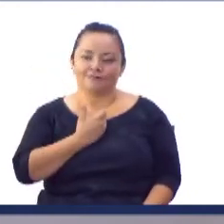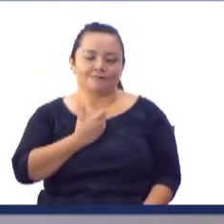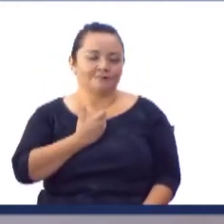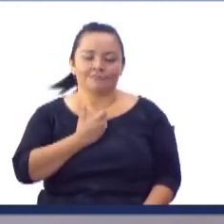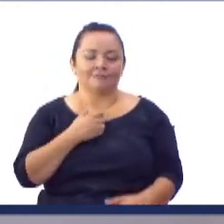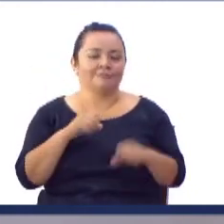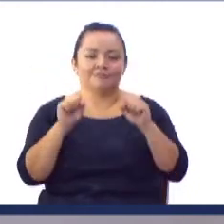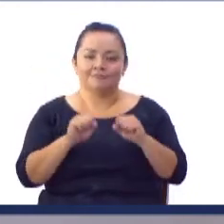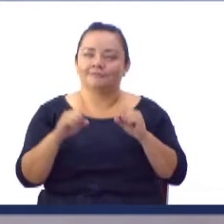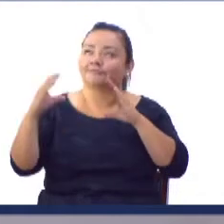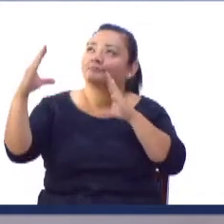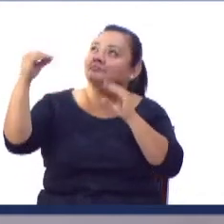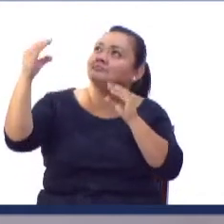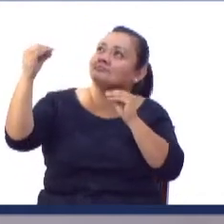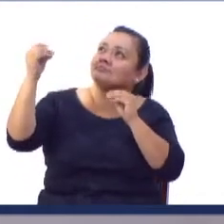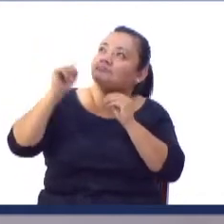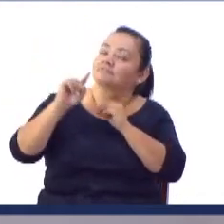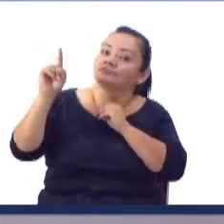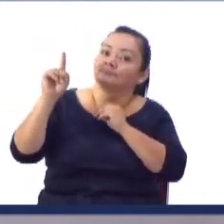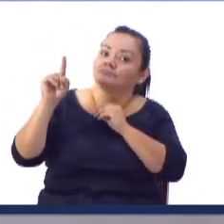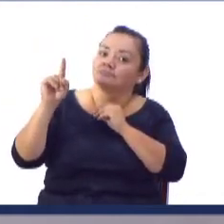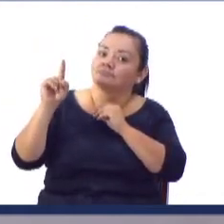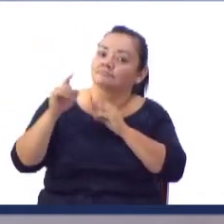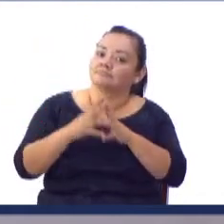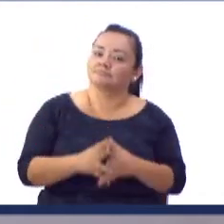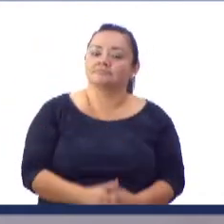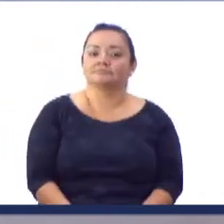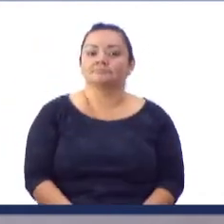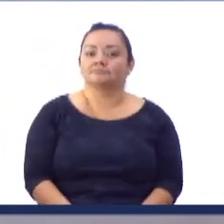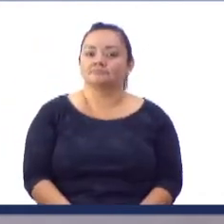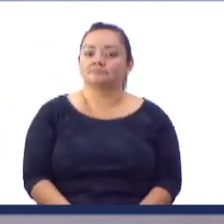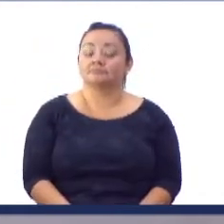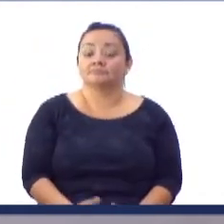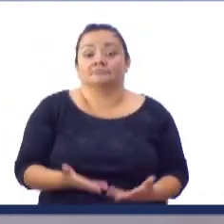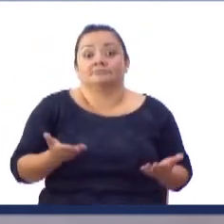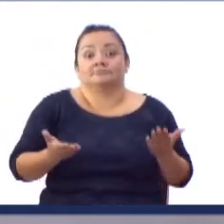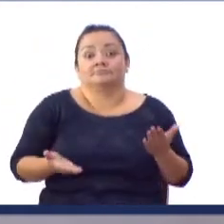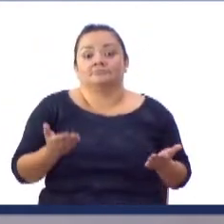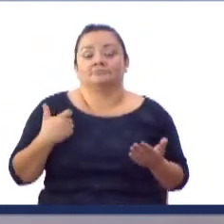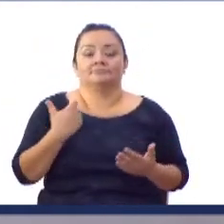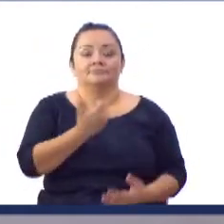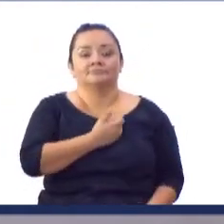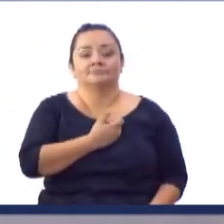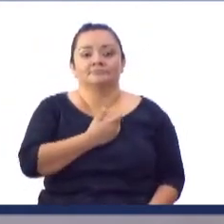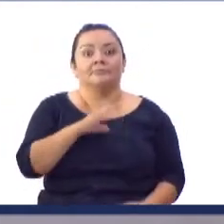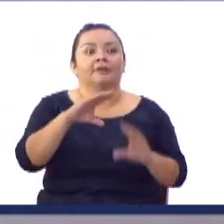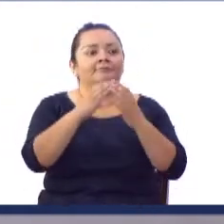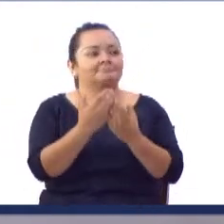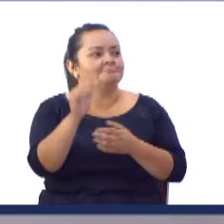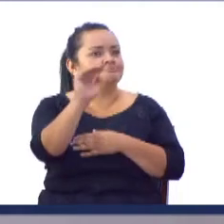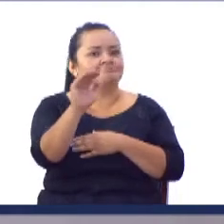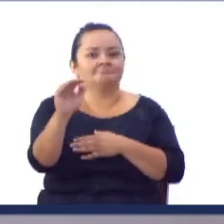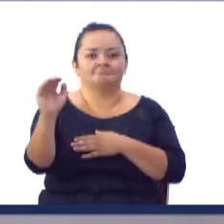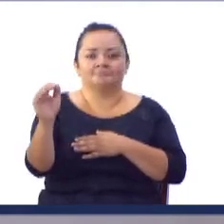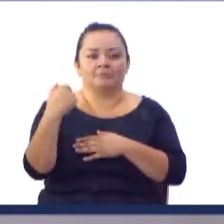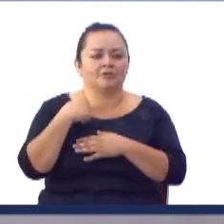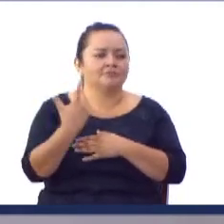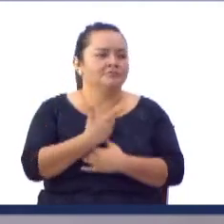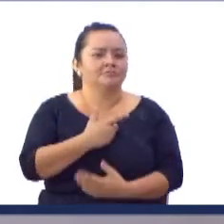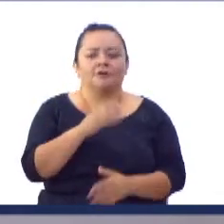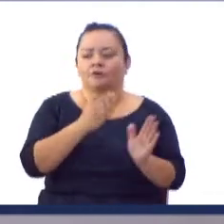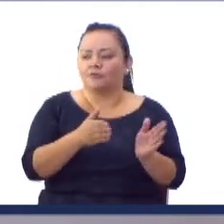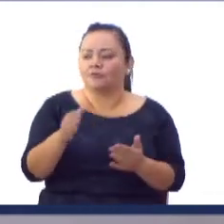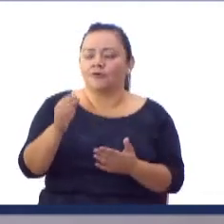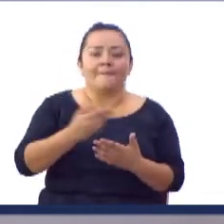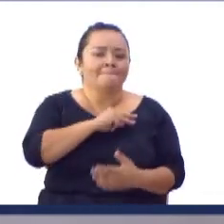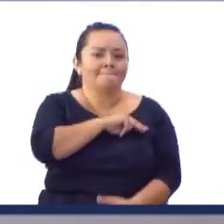platicar con dios como deberíamos de platicar a pesar de eso a pesar que damos una clase a pensar que somos acomodadores